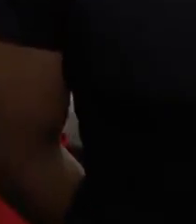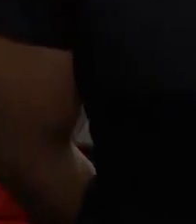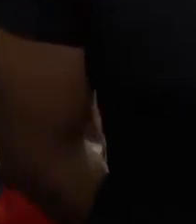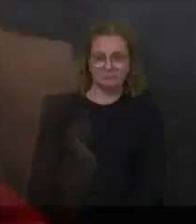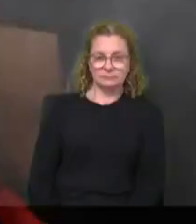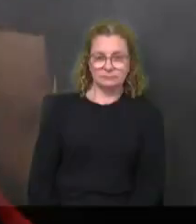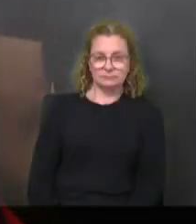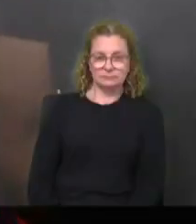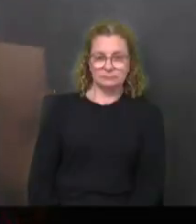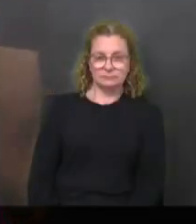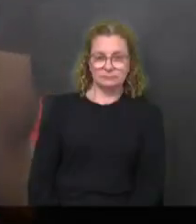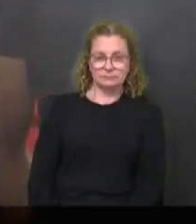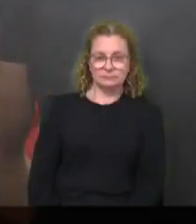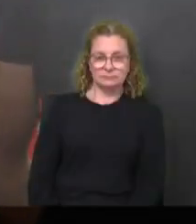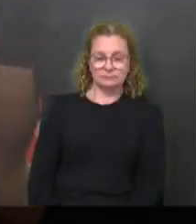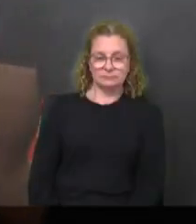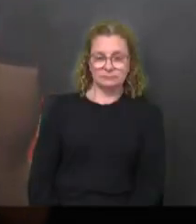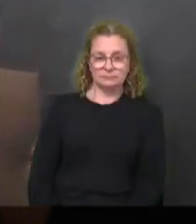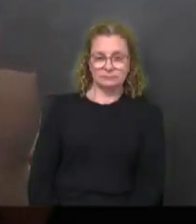es un fuego, es una fiesta.